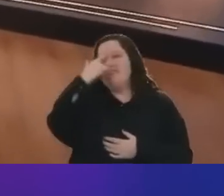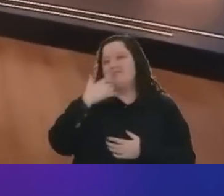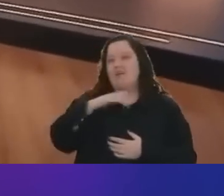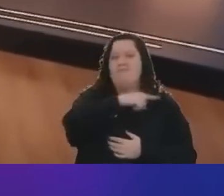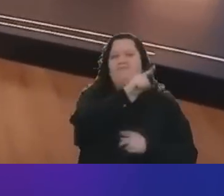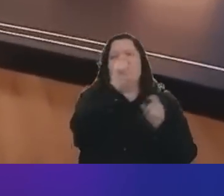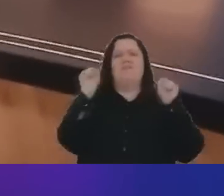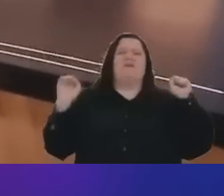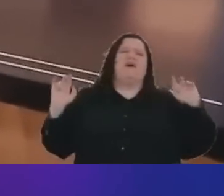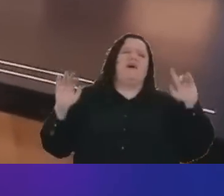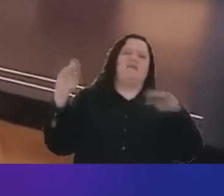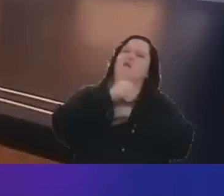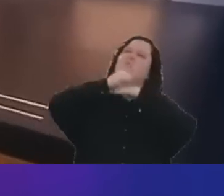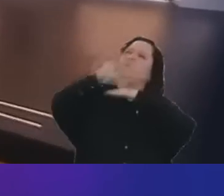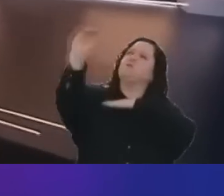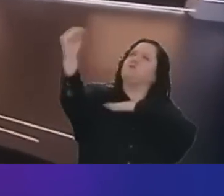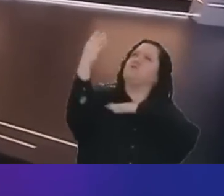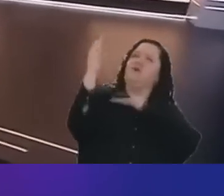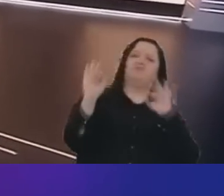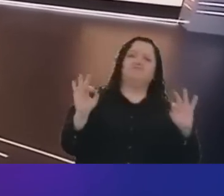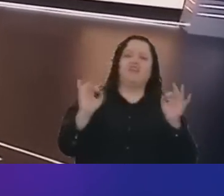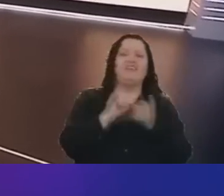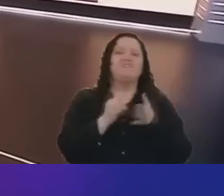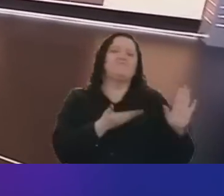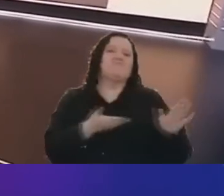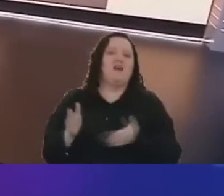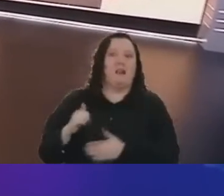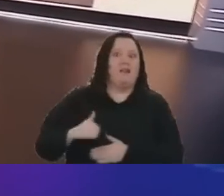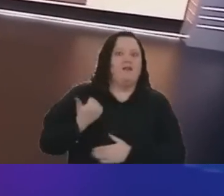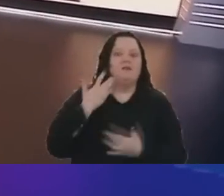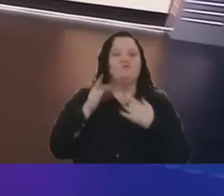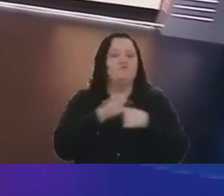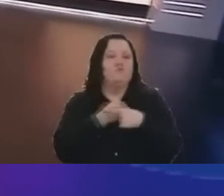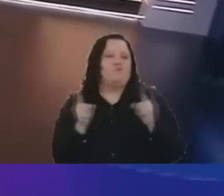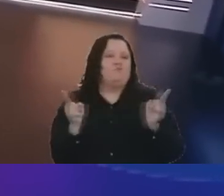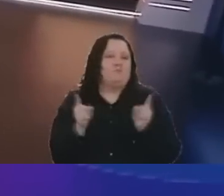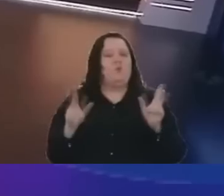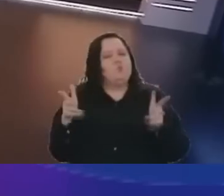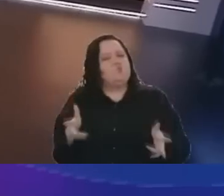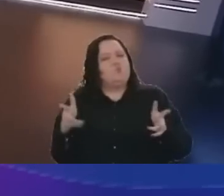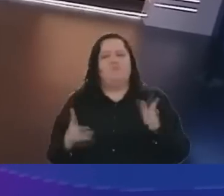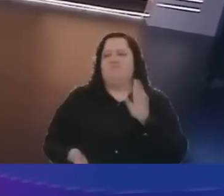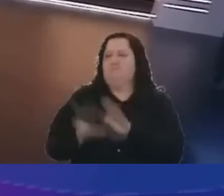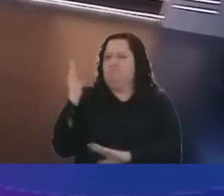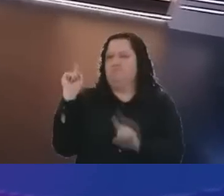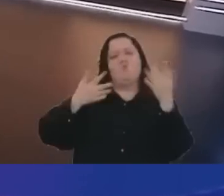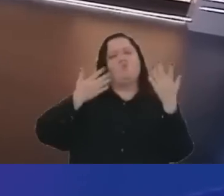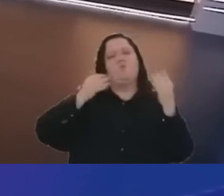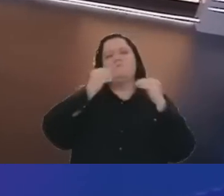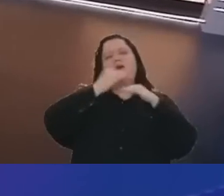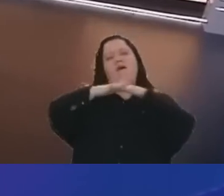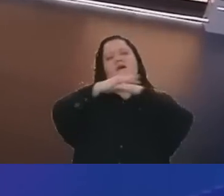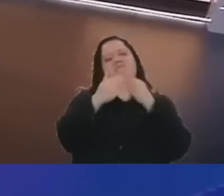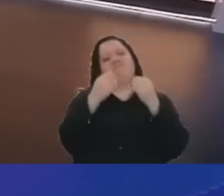miles de personas disfrutando un día de playa con buen sol. Ese es el plan de muchos que aprovecharon esa semana corta de descanso para irse a disfrutar del mar.